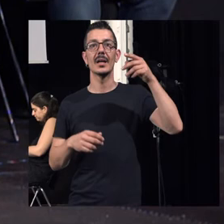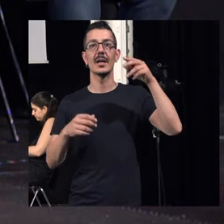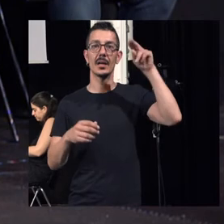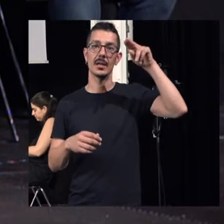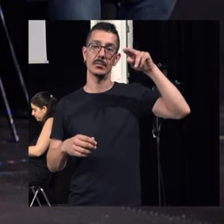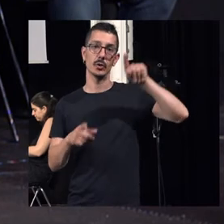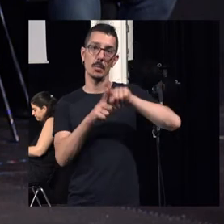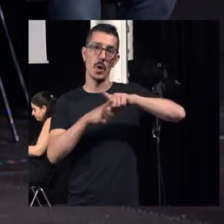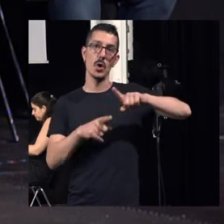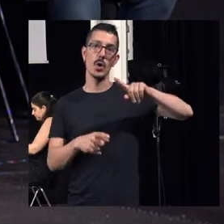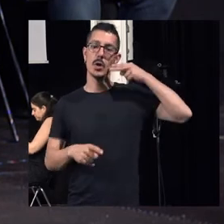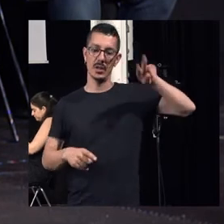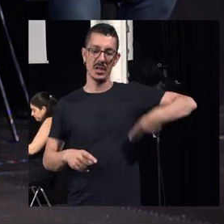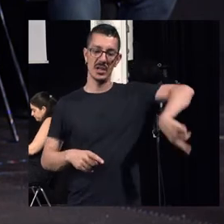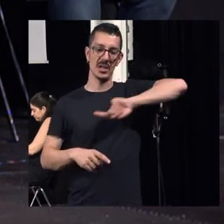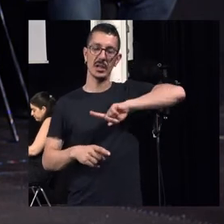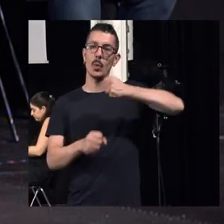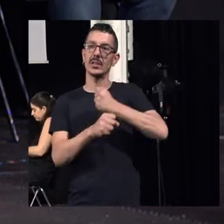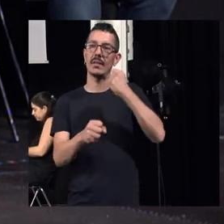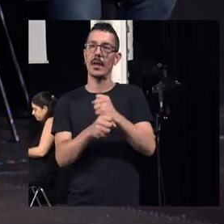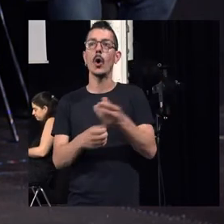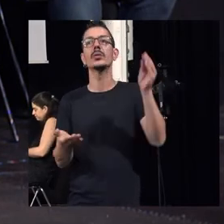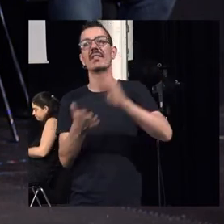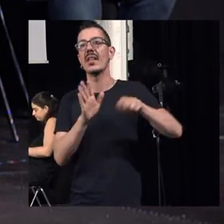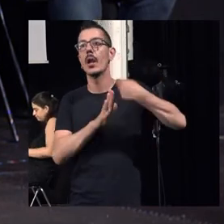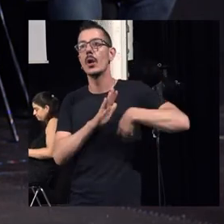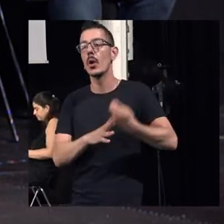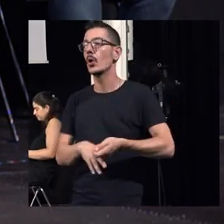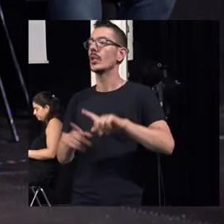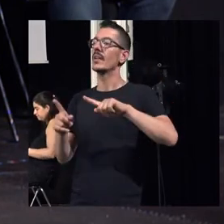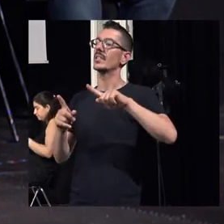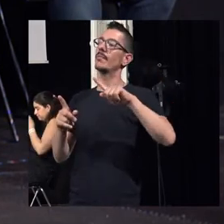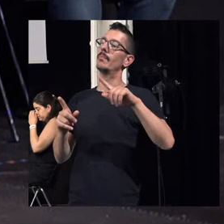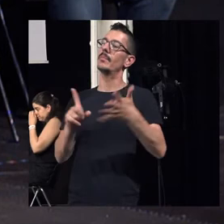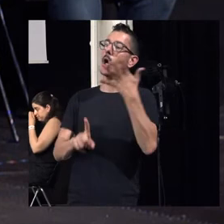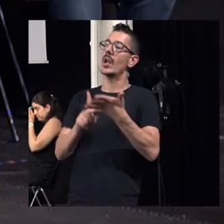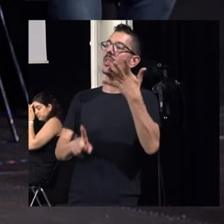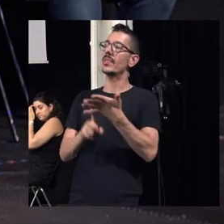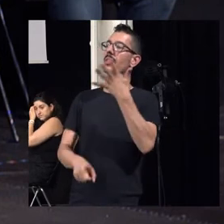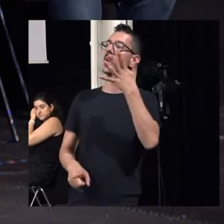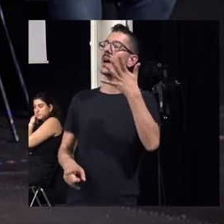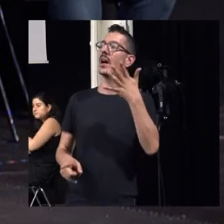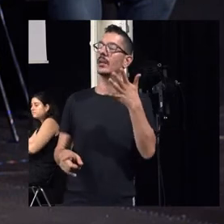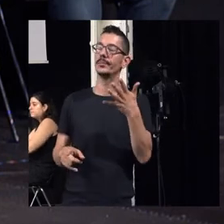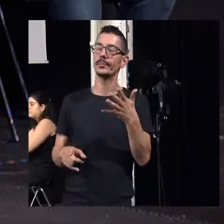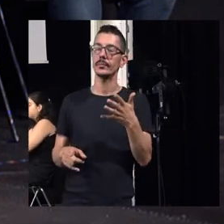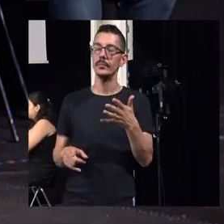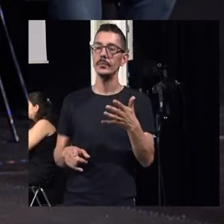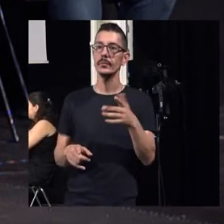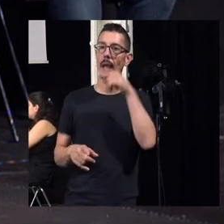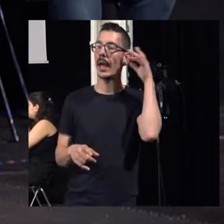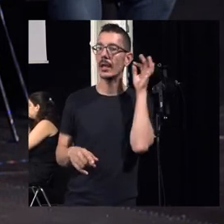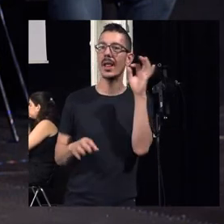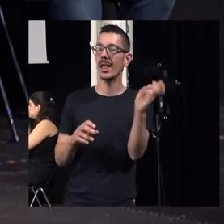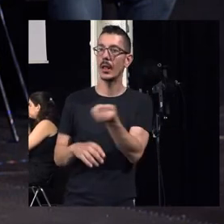si volvemos al rollo de es violencia de género, es no sé qué, ahora a partir de lo de la manada, el gobierno socialista,